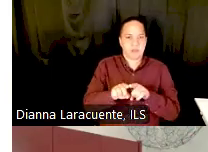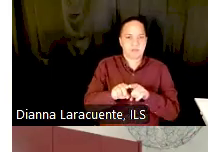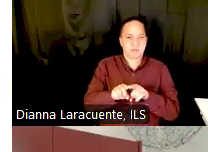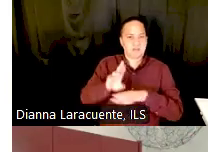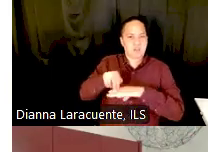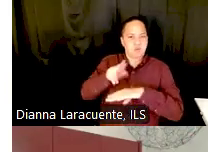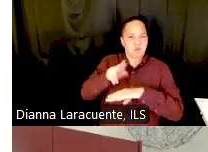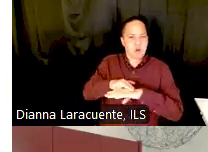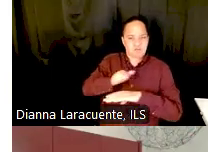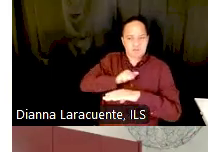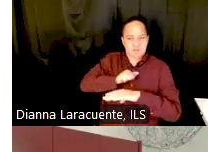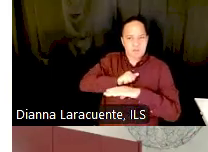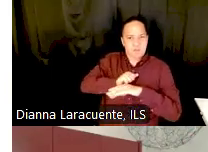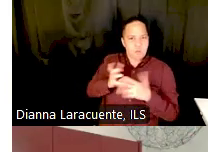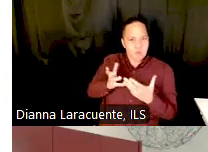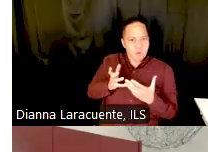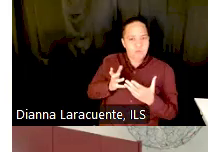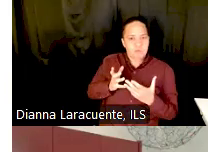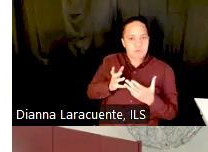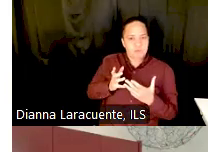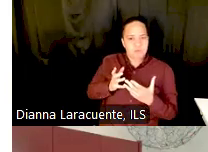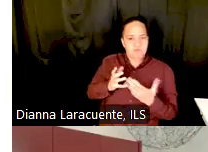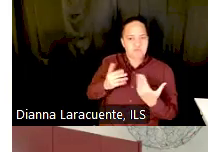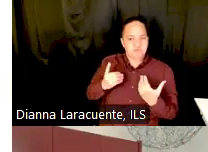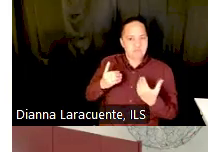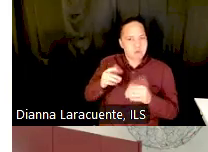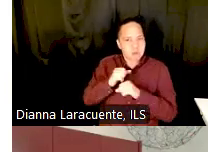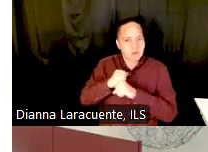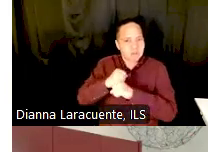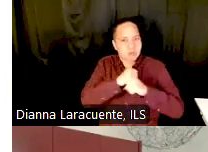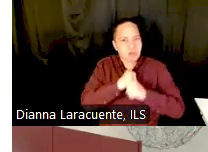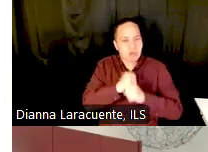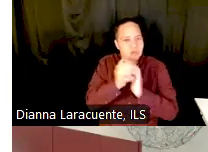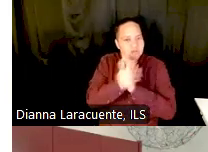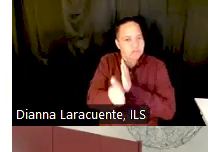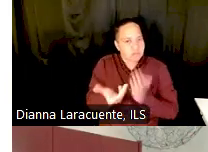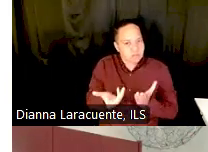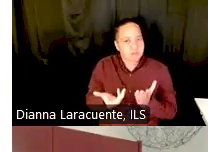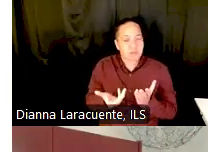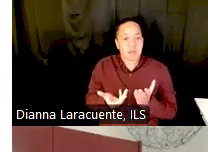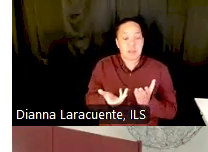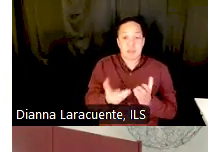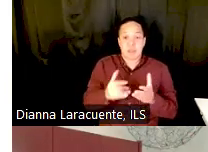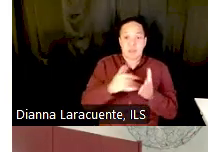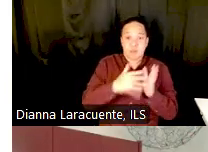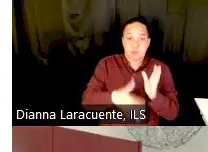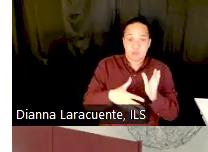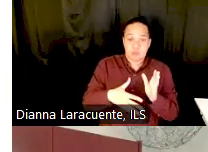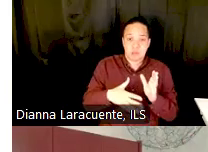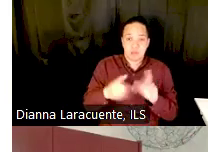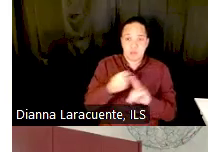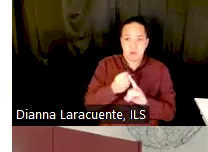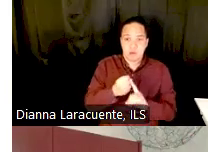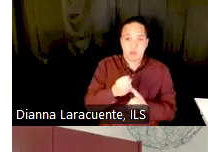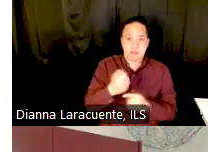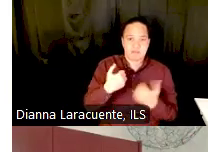de protegerse. Así que yo decir aquí que ante un estudiante violento, decir el 1, 2, 3 y